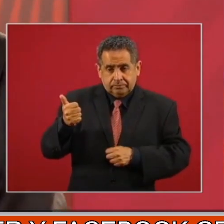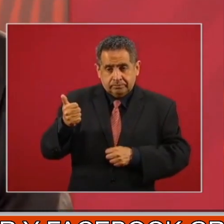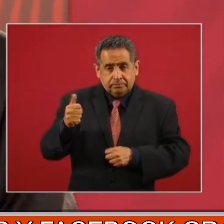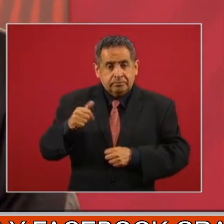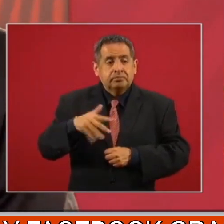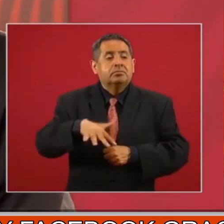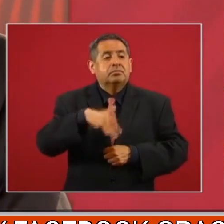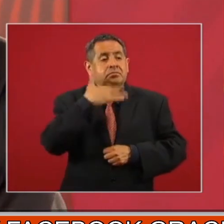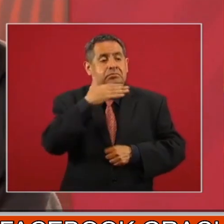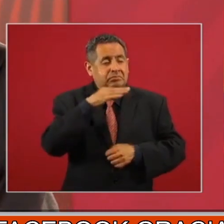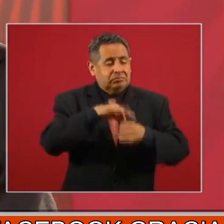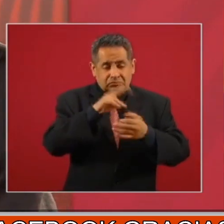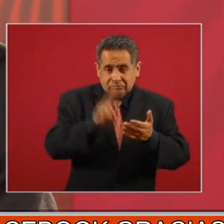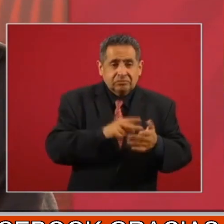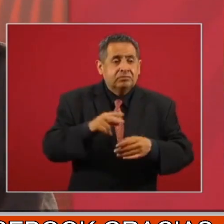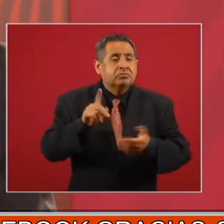Viene el fraude del 88